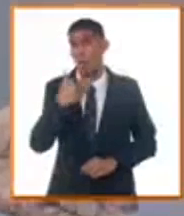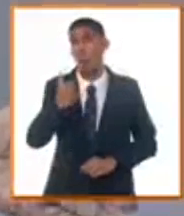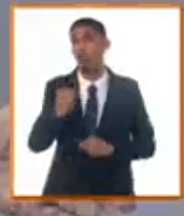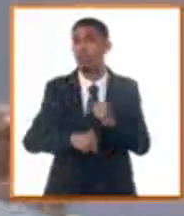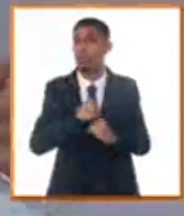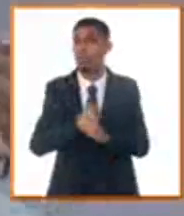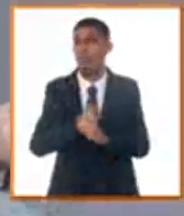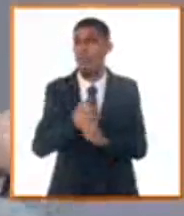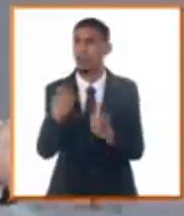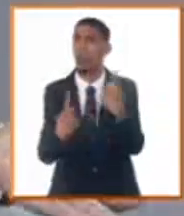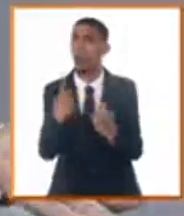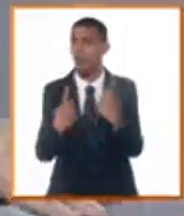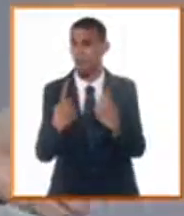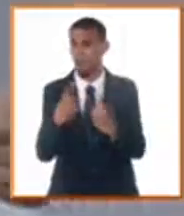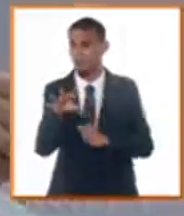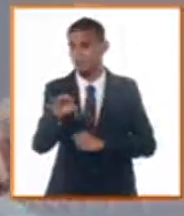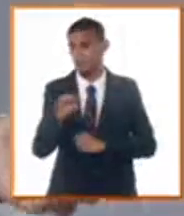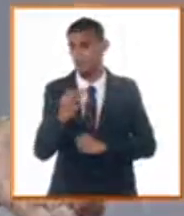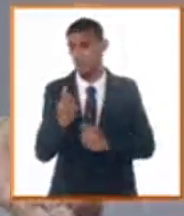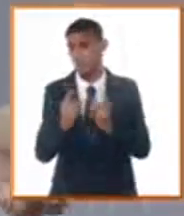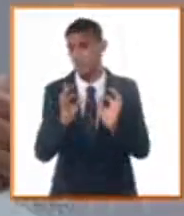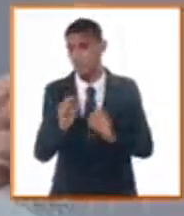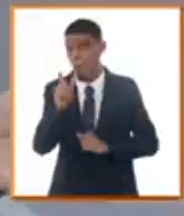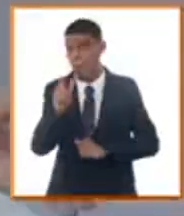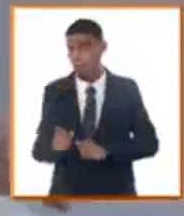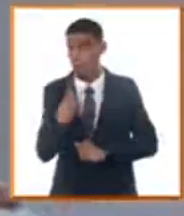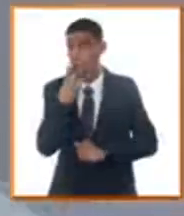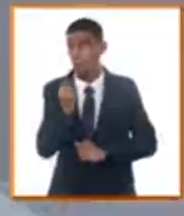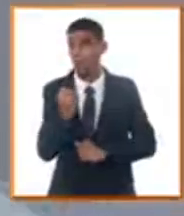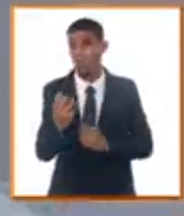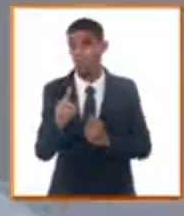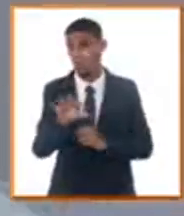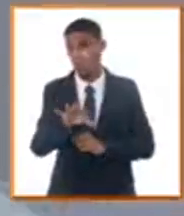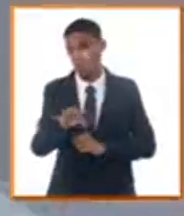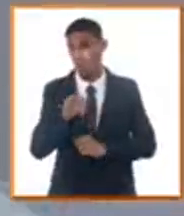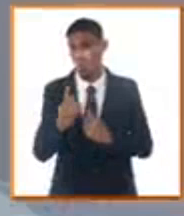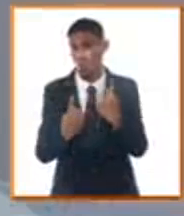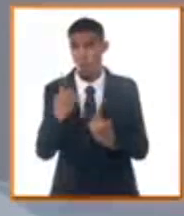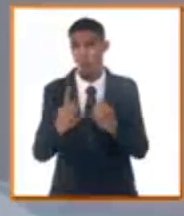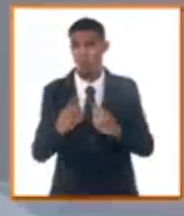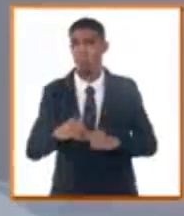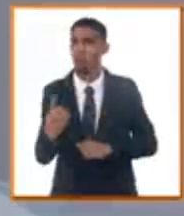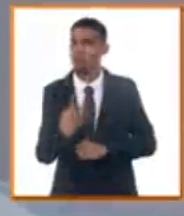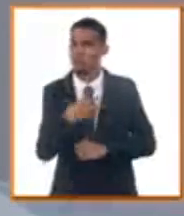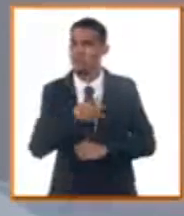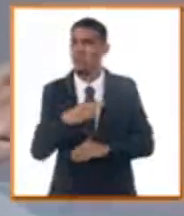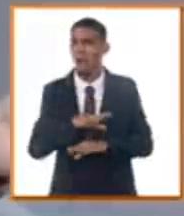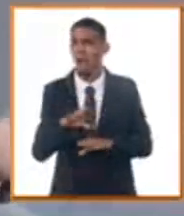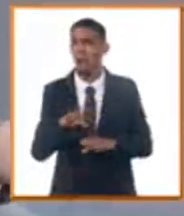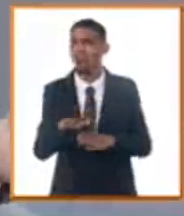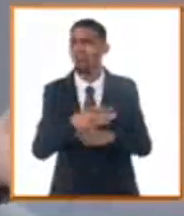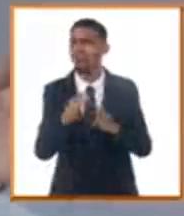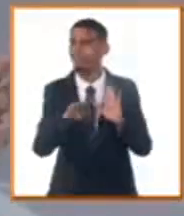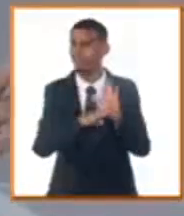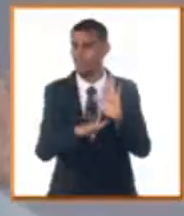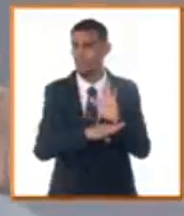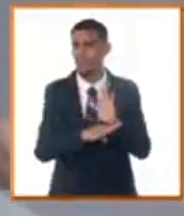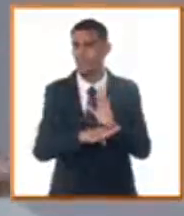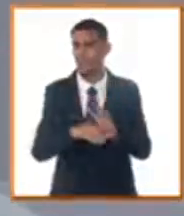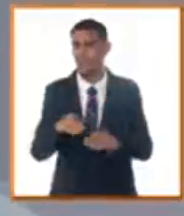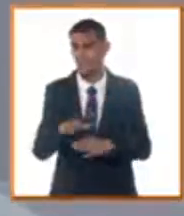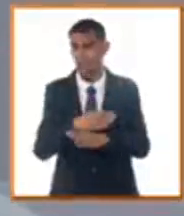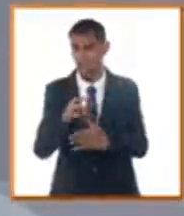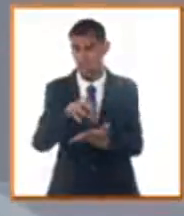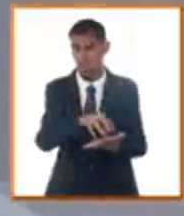zonas de menor conectividad avanza mejor, claro. Se trabaja mejor. Nosotros tenemos un grupo de establecimientos en baja conectividad, pero ir